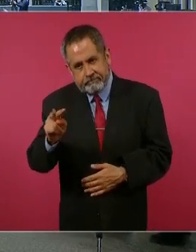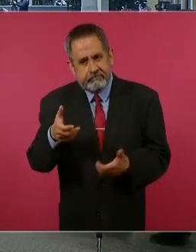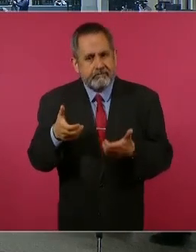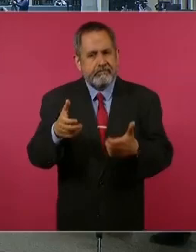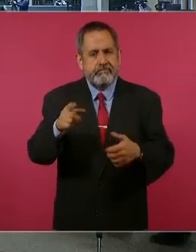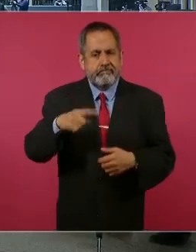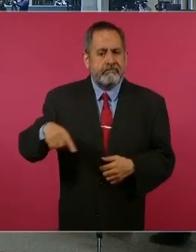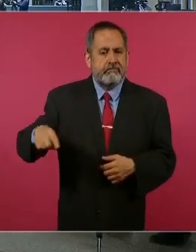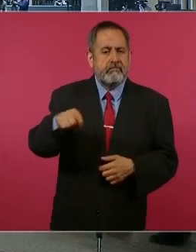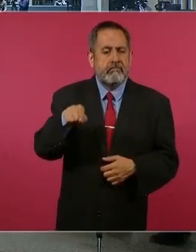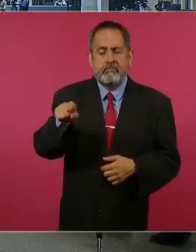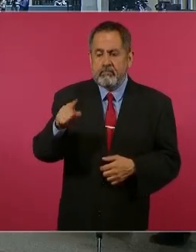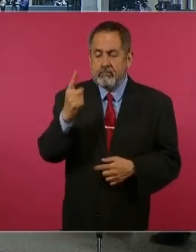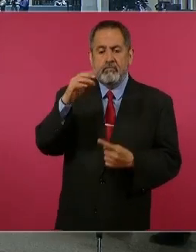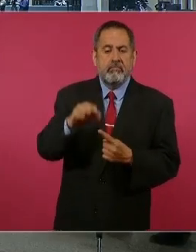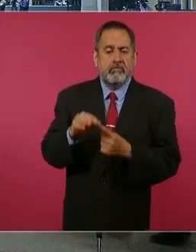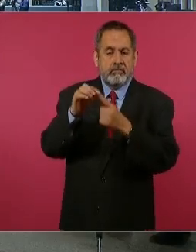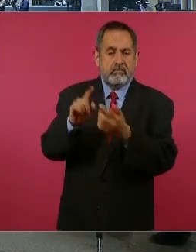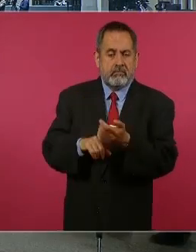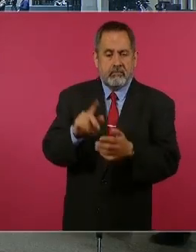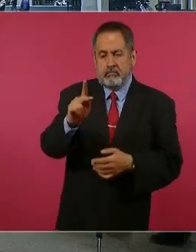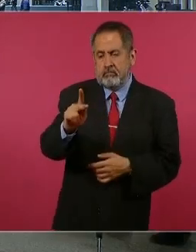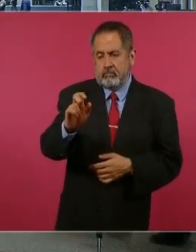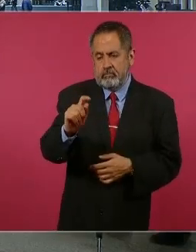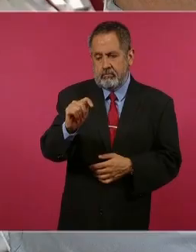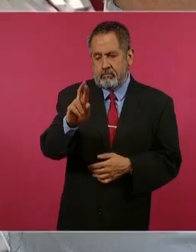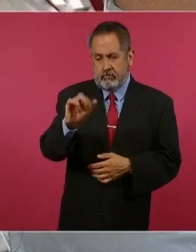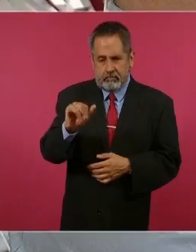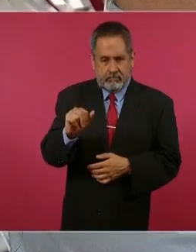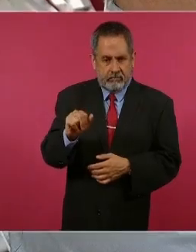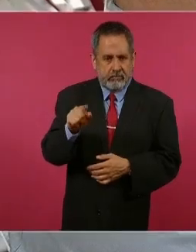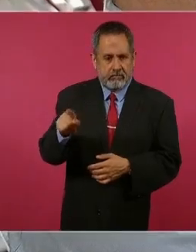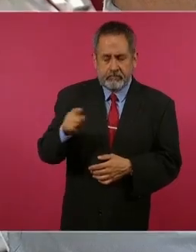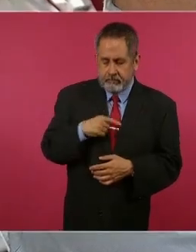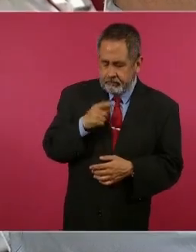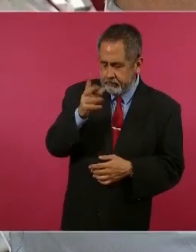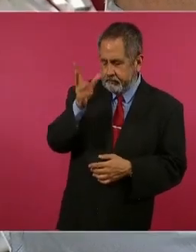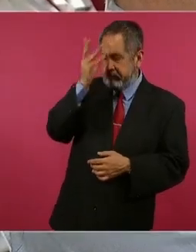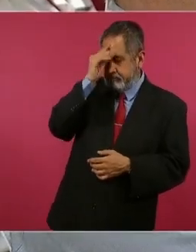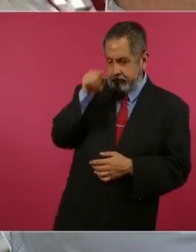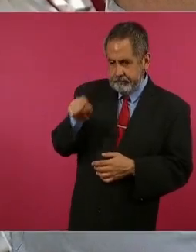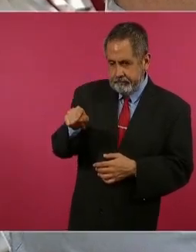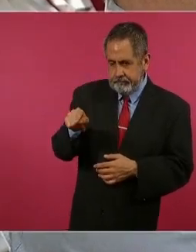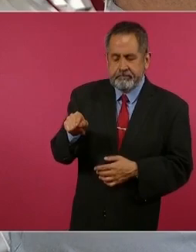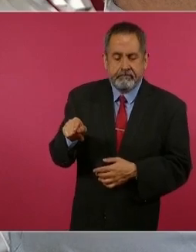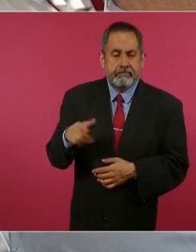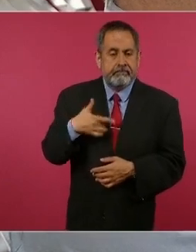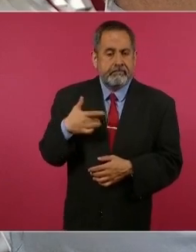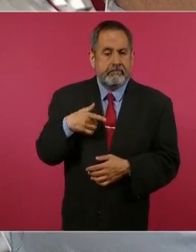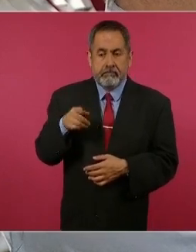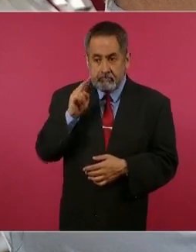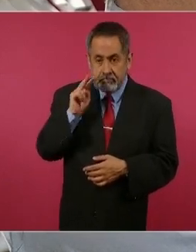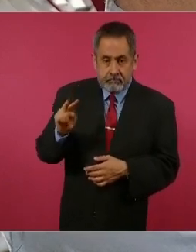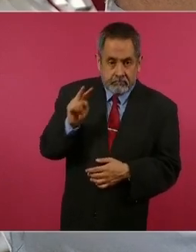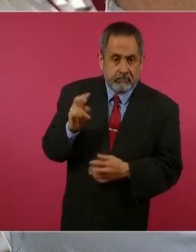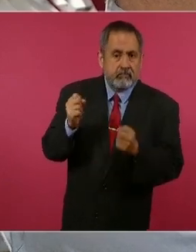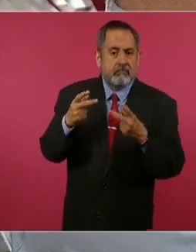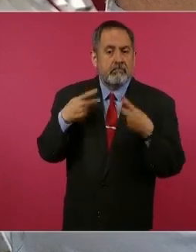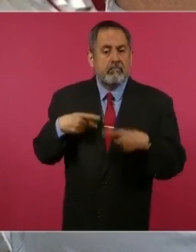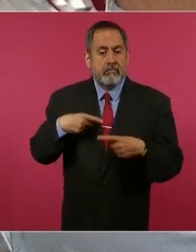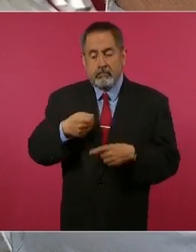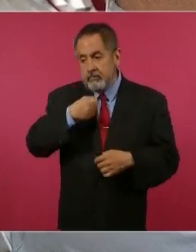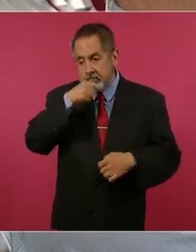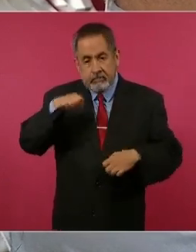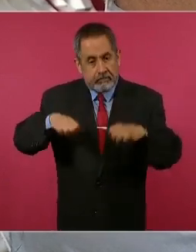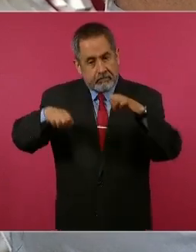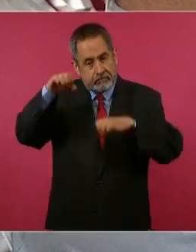calles en especial tengo el caso de Petrita que yo la llamo que es mi musa para esta intervención ya que pues veo que hay mucha gente de la